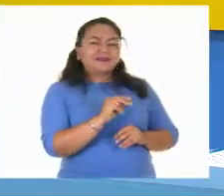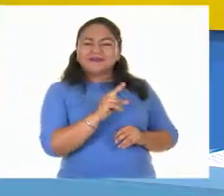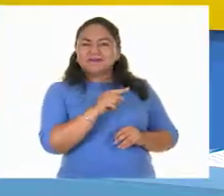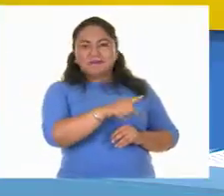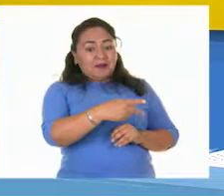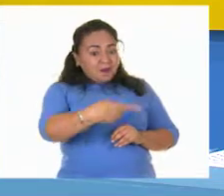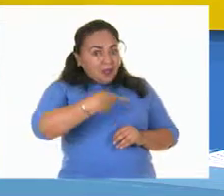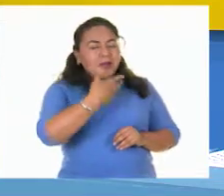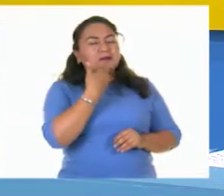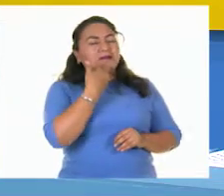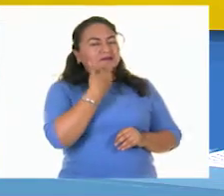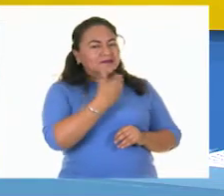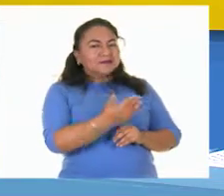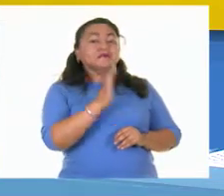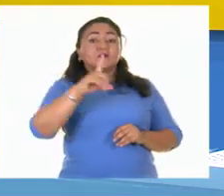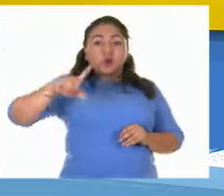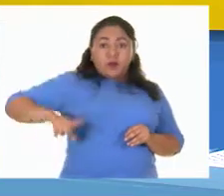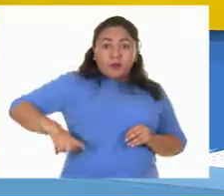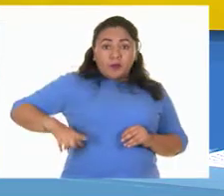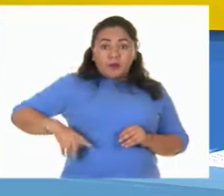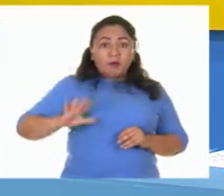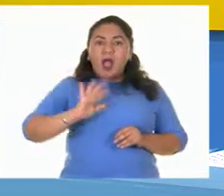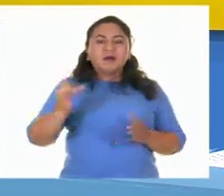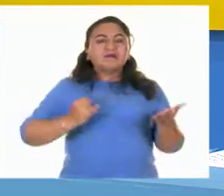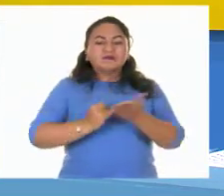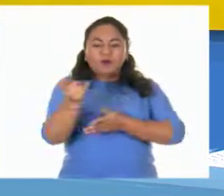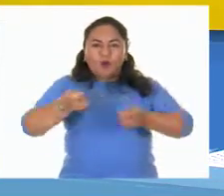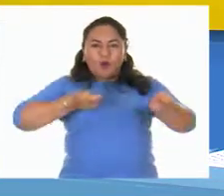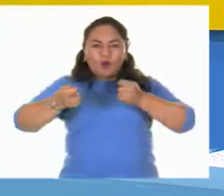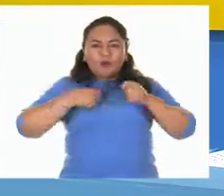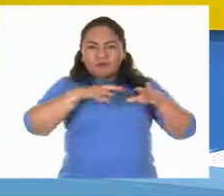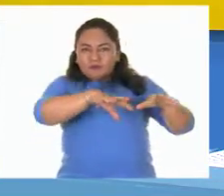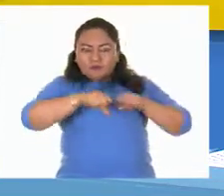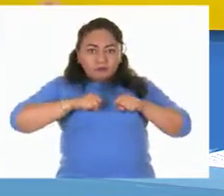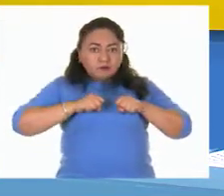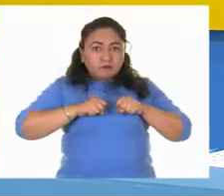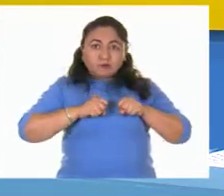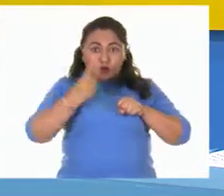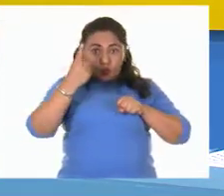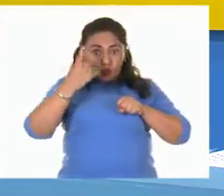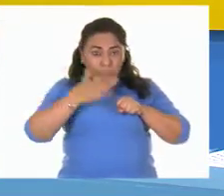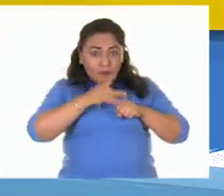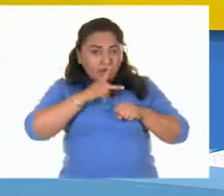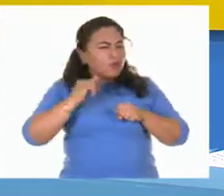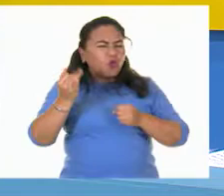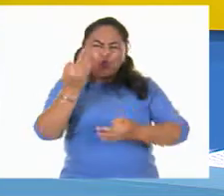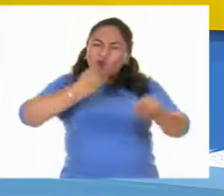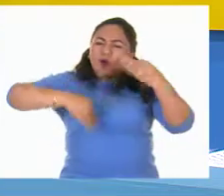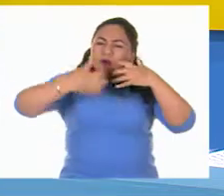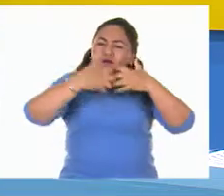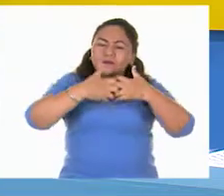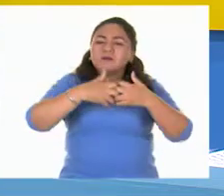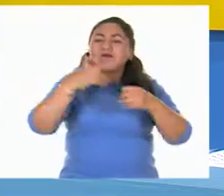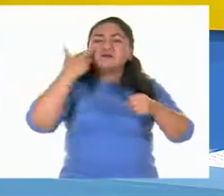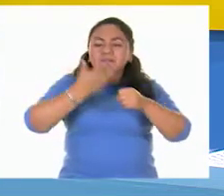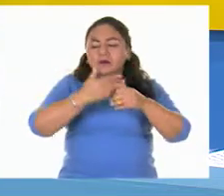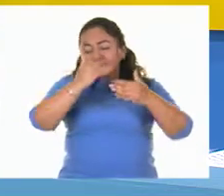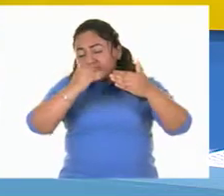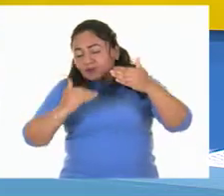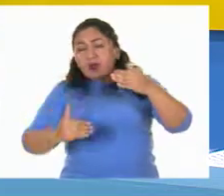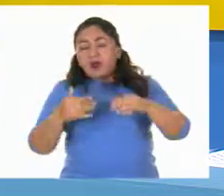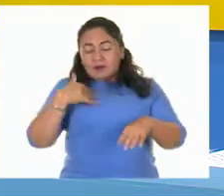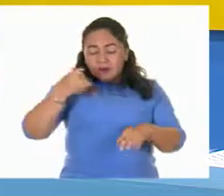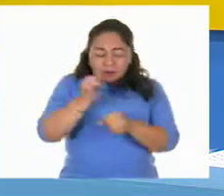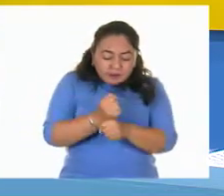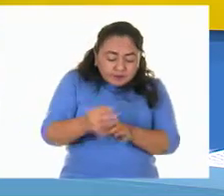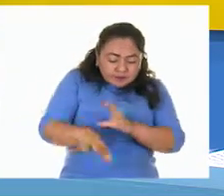qué buena pregunta, Jenny. El gobierno no solo tomó el control del petróleo, sino de toda la industria y todas sus funciones, desde la